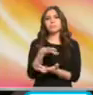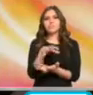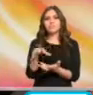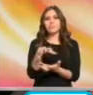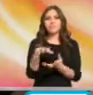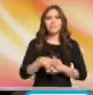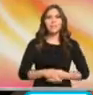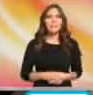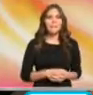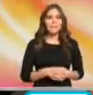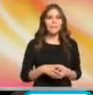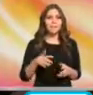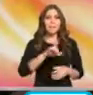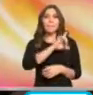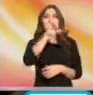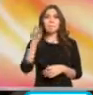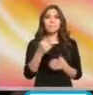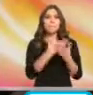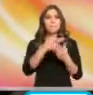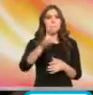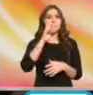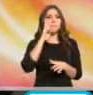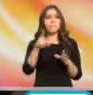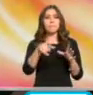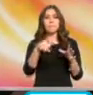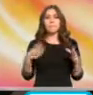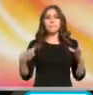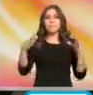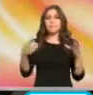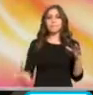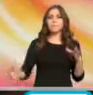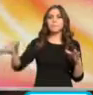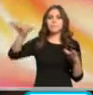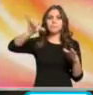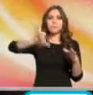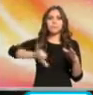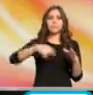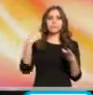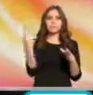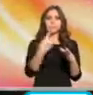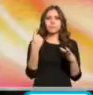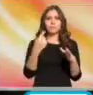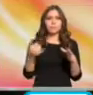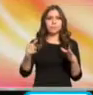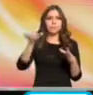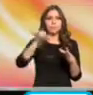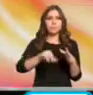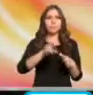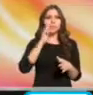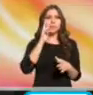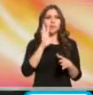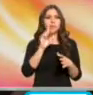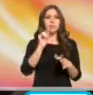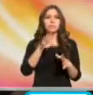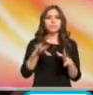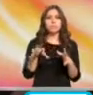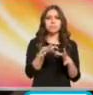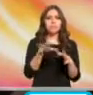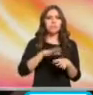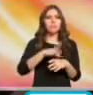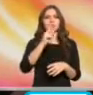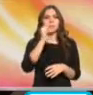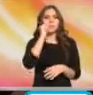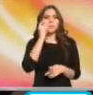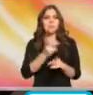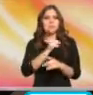ahora nuestra mezcla y aquí vamos a agregarla en un recipiente un poquito más amplio. Les digo, tiene que quedar un poquito más espesa aquí, que pues no pasa